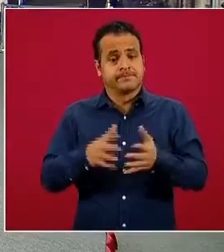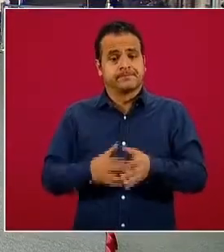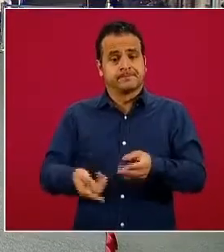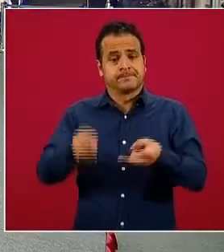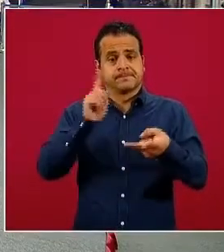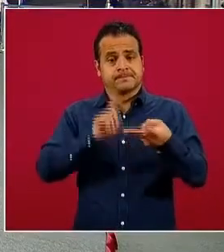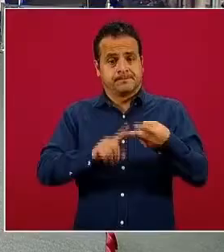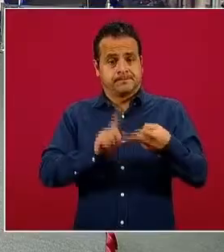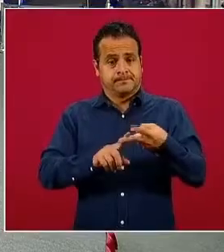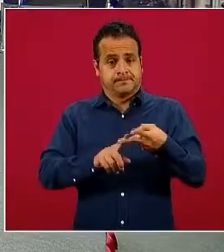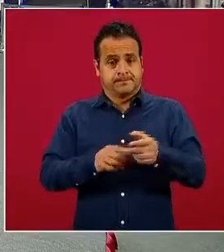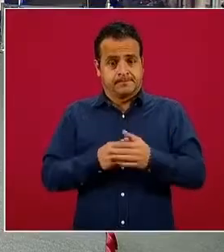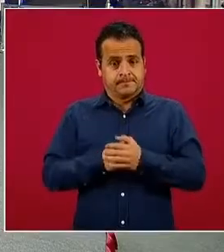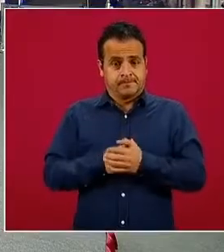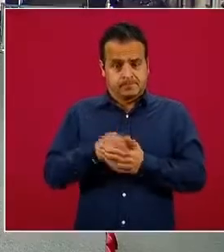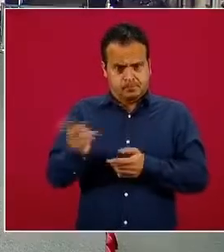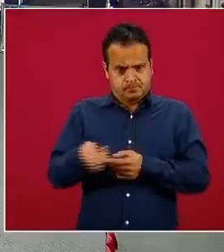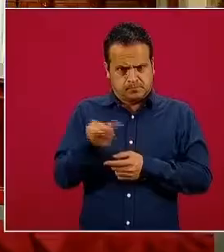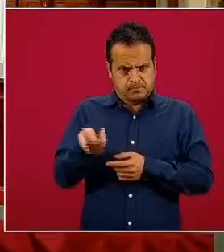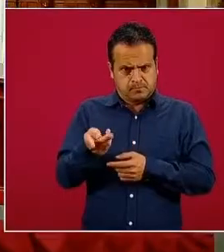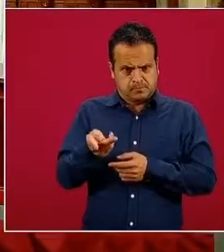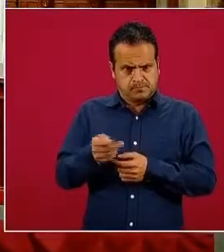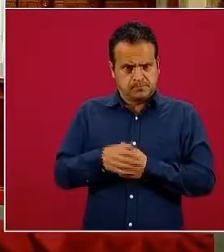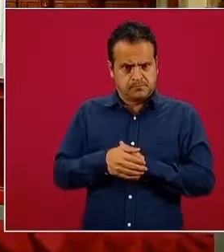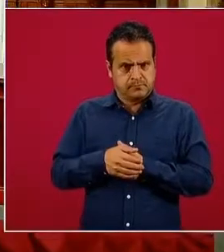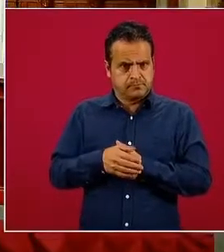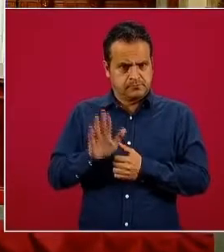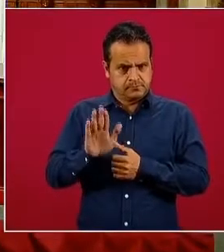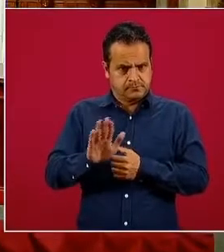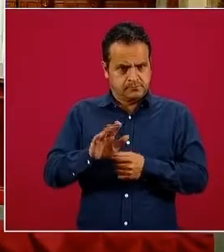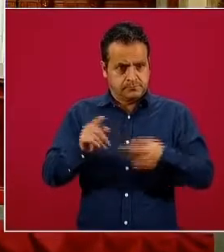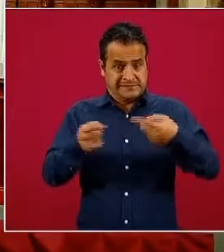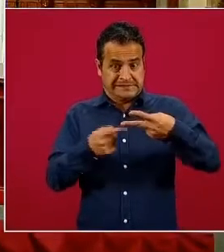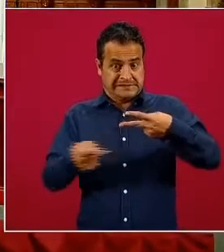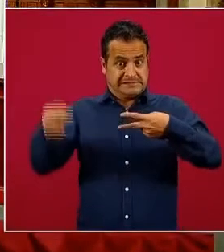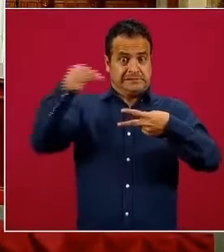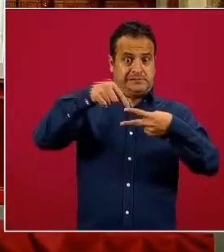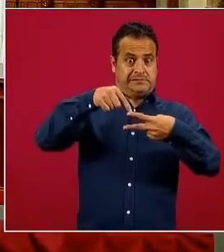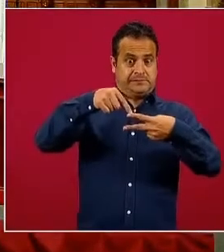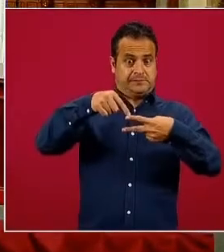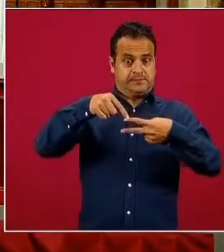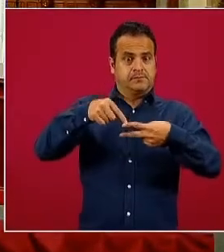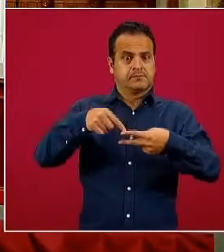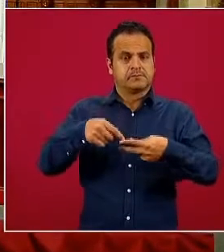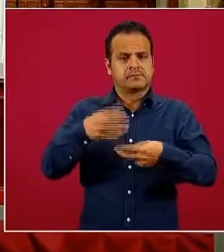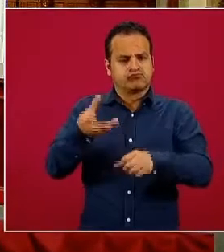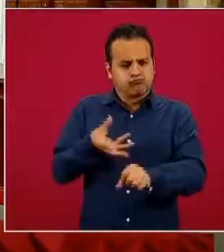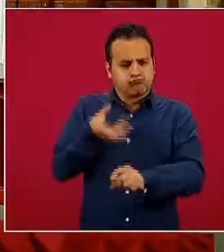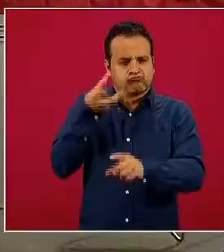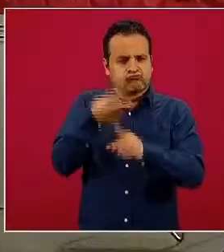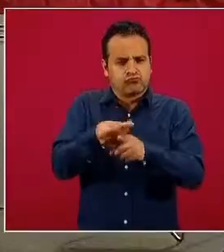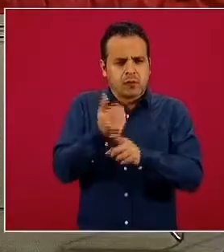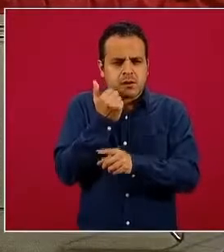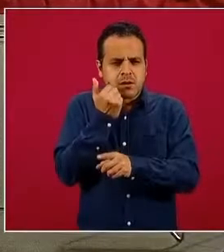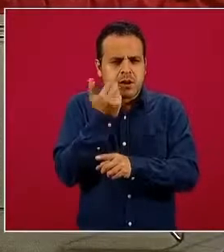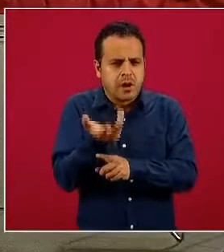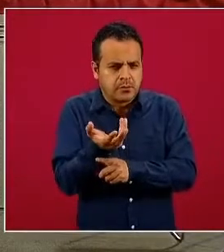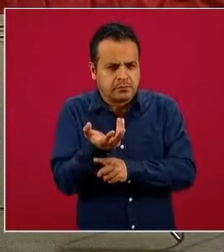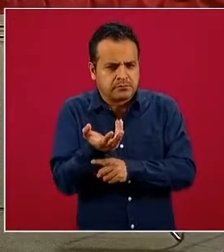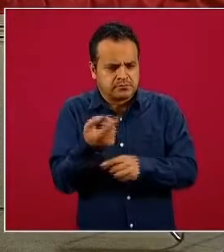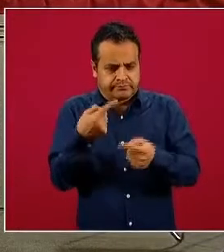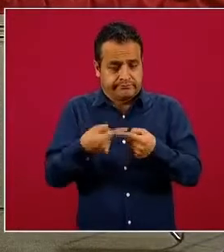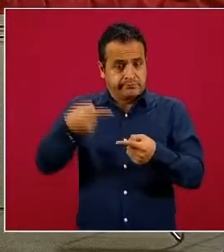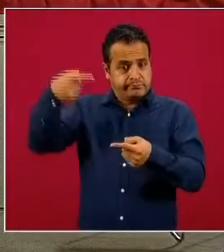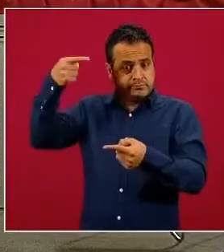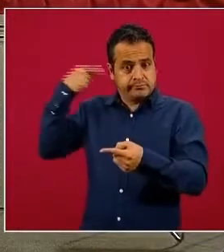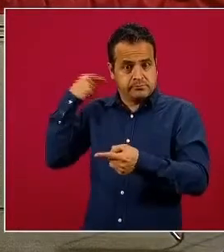aquí complementar lo que ha dicho la secretaria Frausto. Efectivamente, desde marzo, la primera semana de